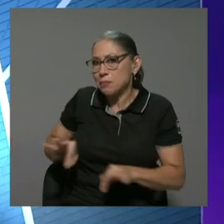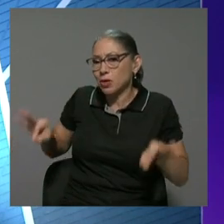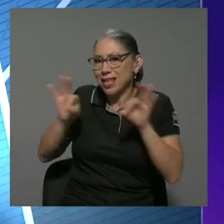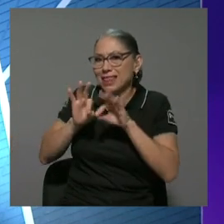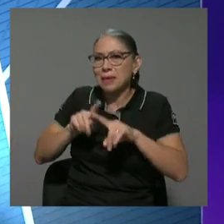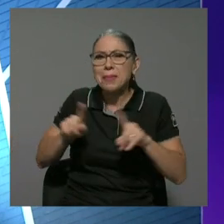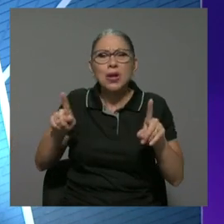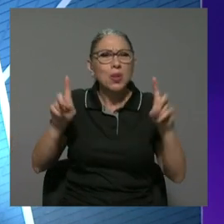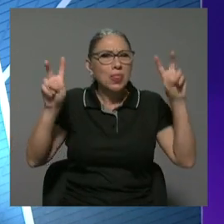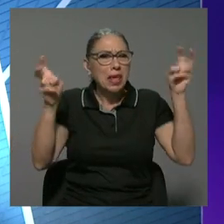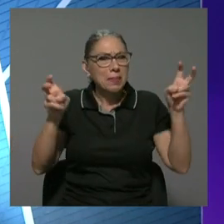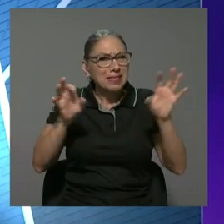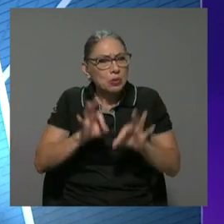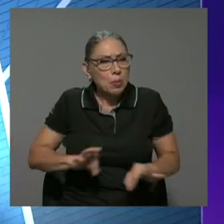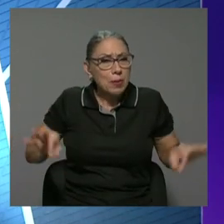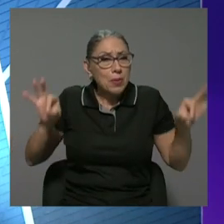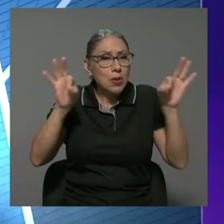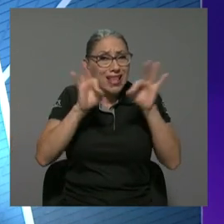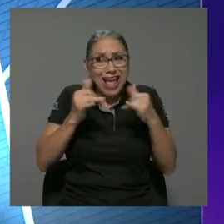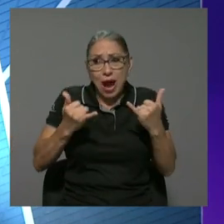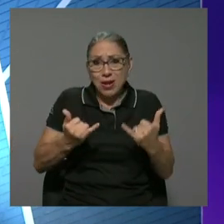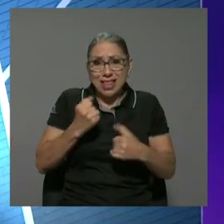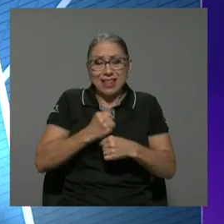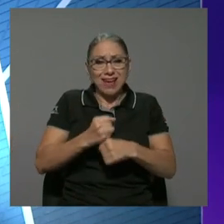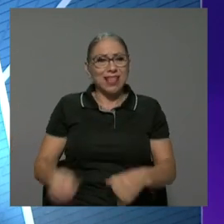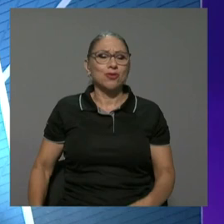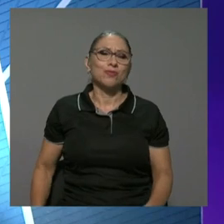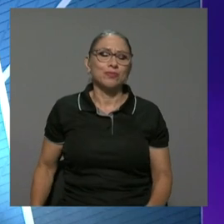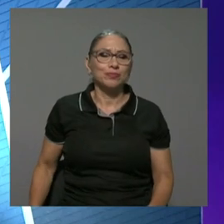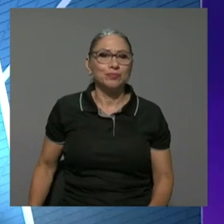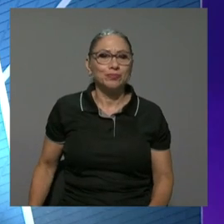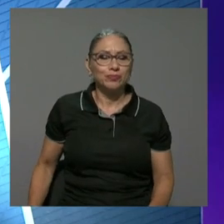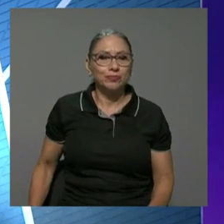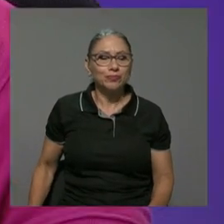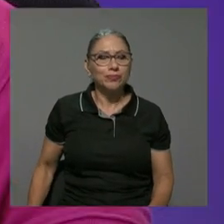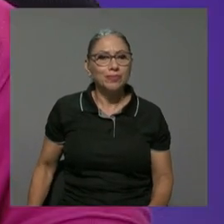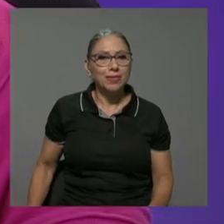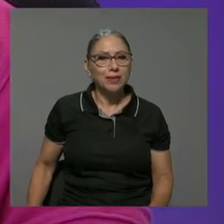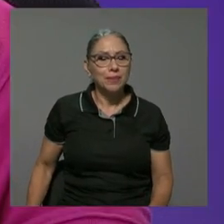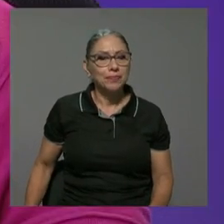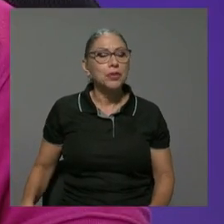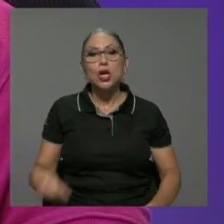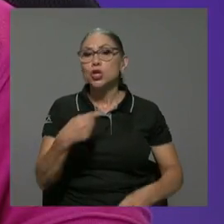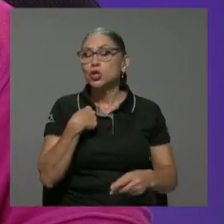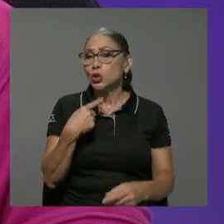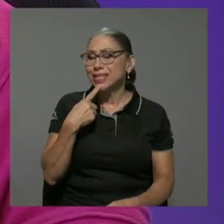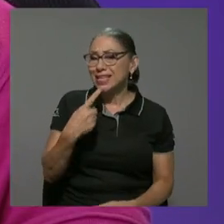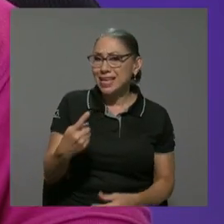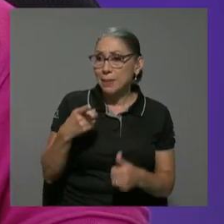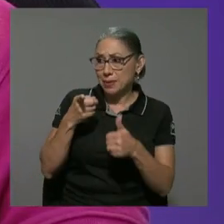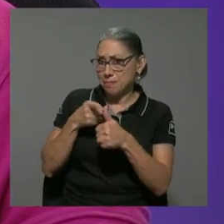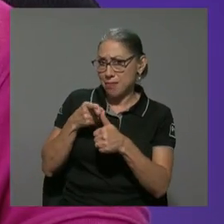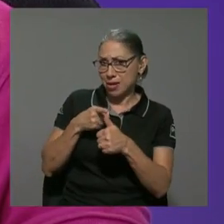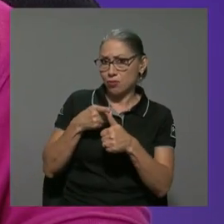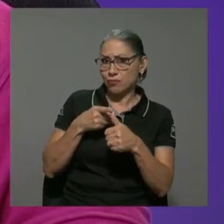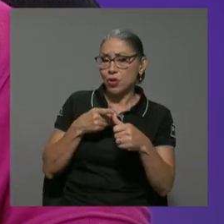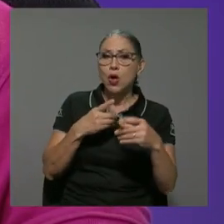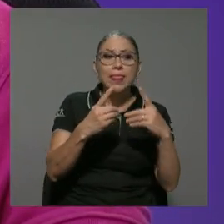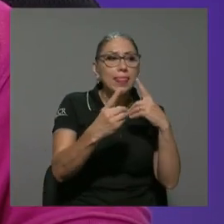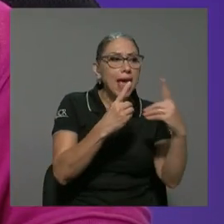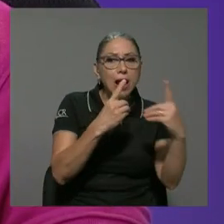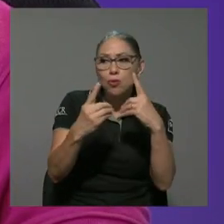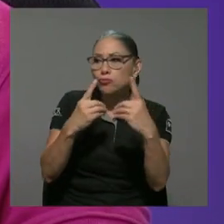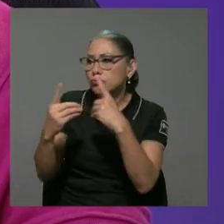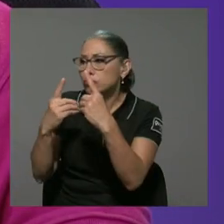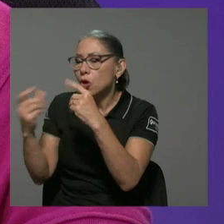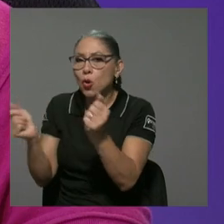en este momento que estar trabajando? Tal vez doña Katia, después doña Yamilet. No, yo diría que primero que todo un diálogo con todas las